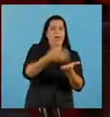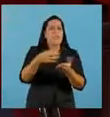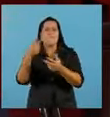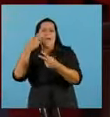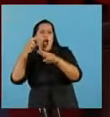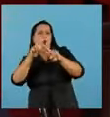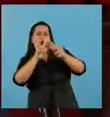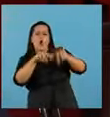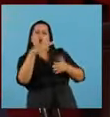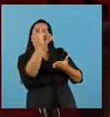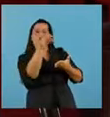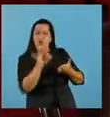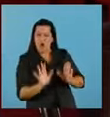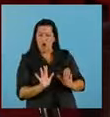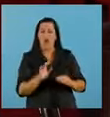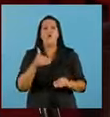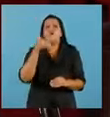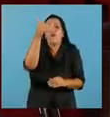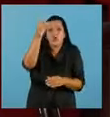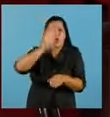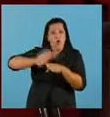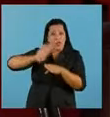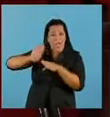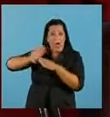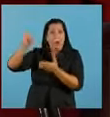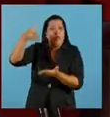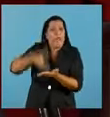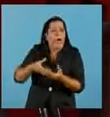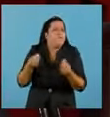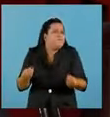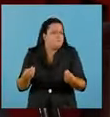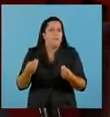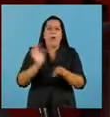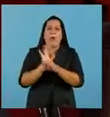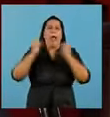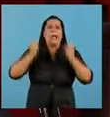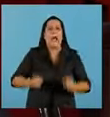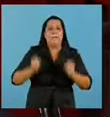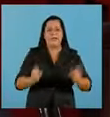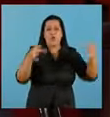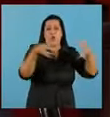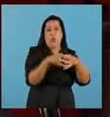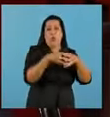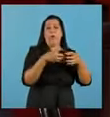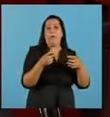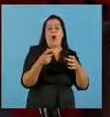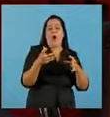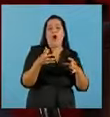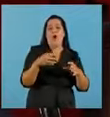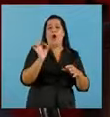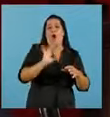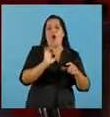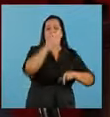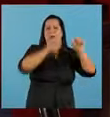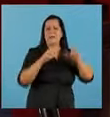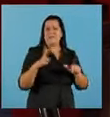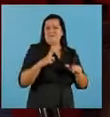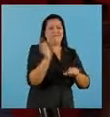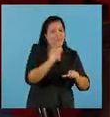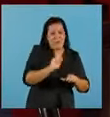pública externa que se contraiga en el futuro no estará sujeta al capricho de grupos de presión o de los tecnócratas, sino a